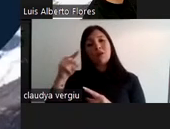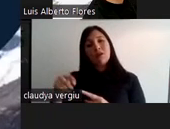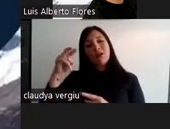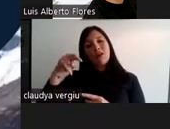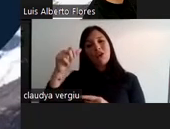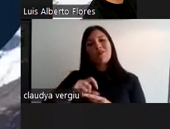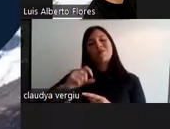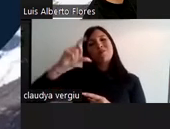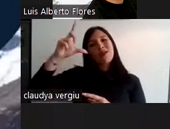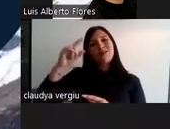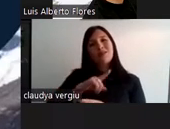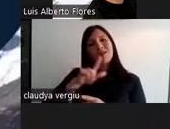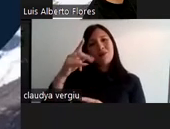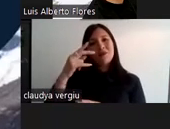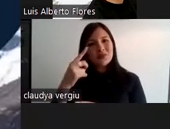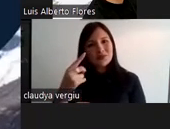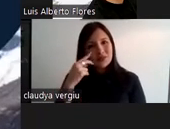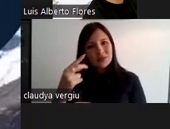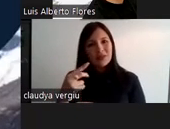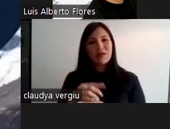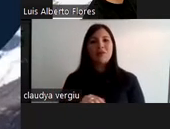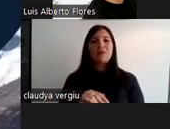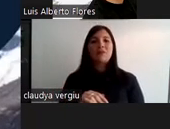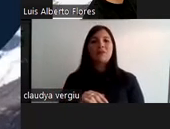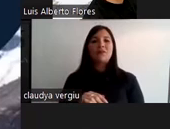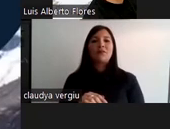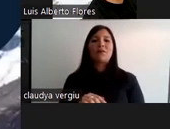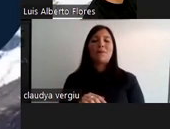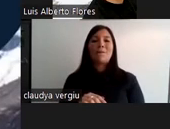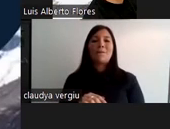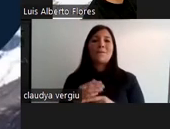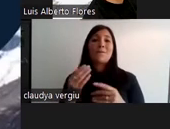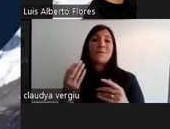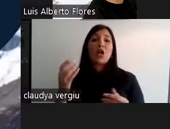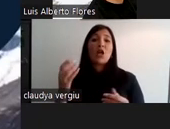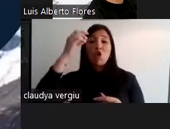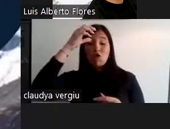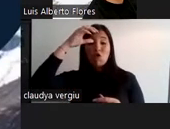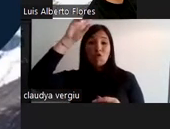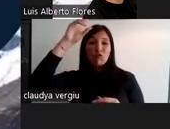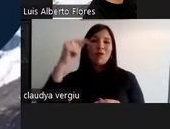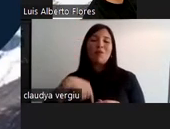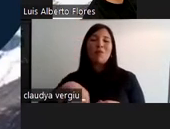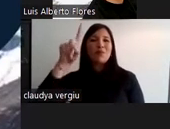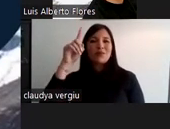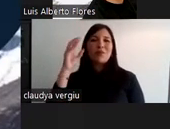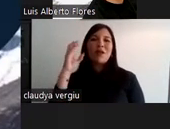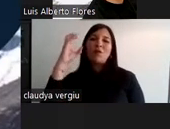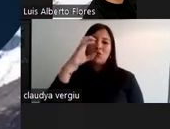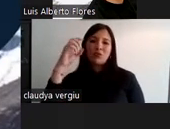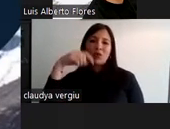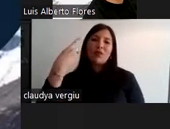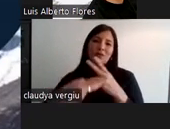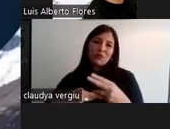las que tiene mayor intención de visita y esto es en el caso del sur es porque cusco es el principal destino deseado seguido